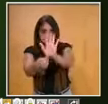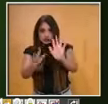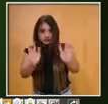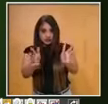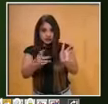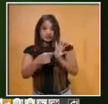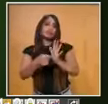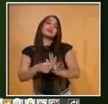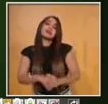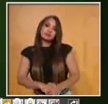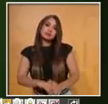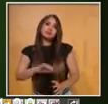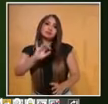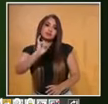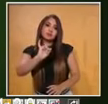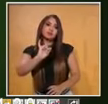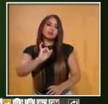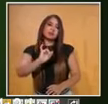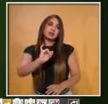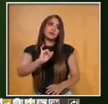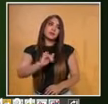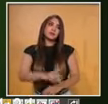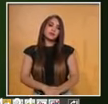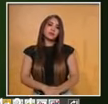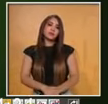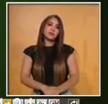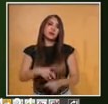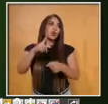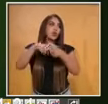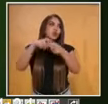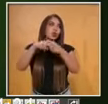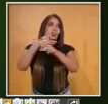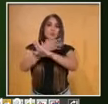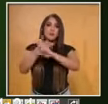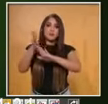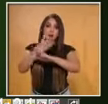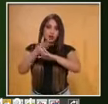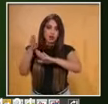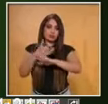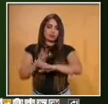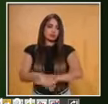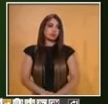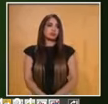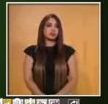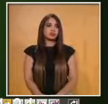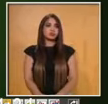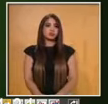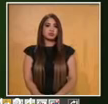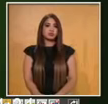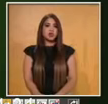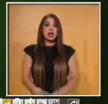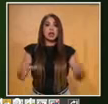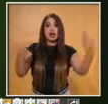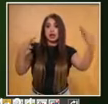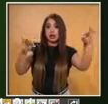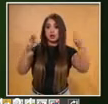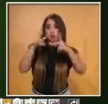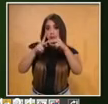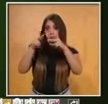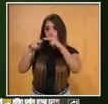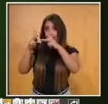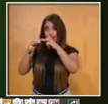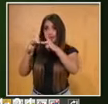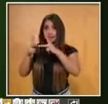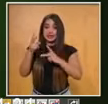Así es. Muy bien. ¿Sería? De color blanco. Muy bien. La hoja que no está dividida en partes es